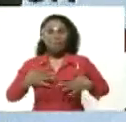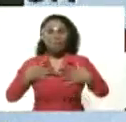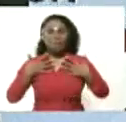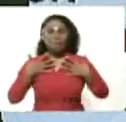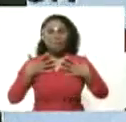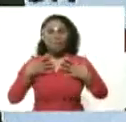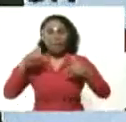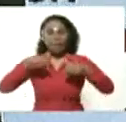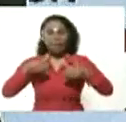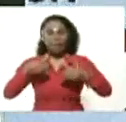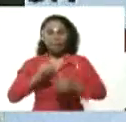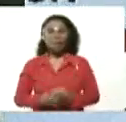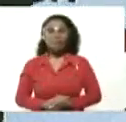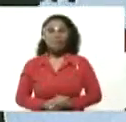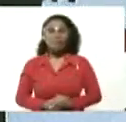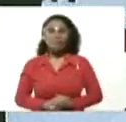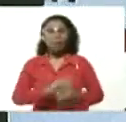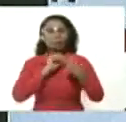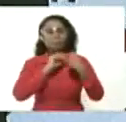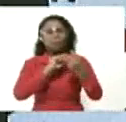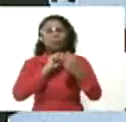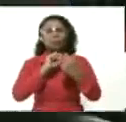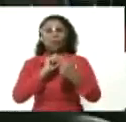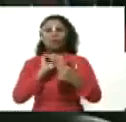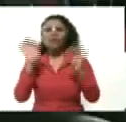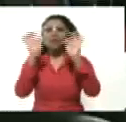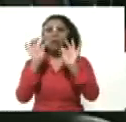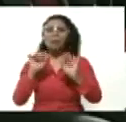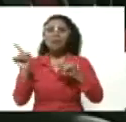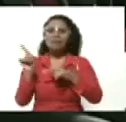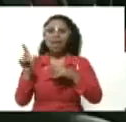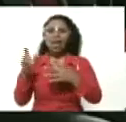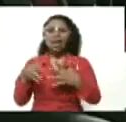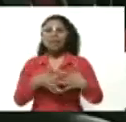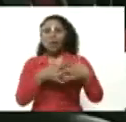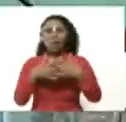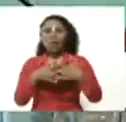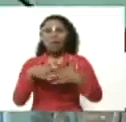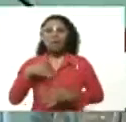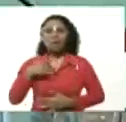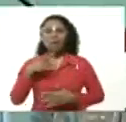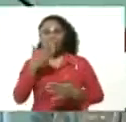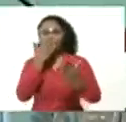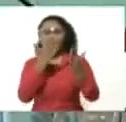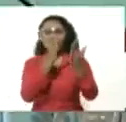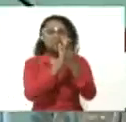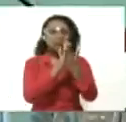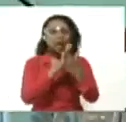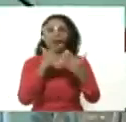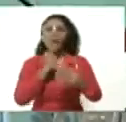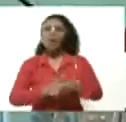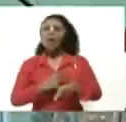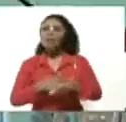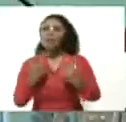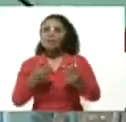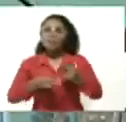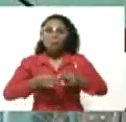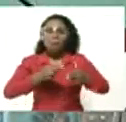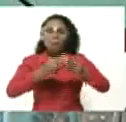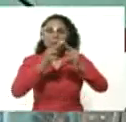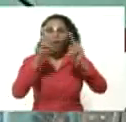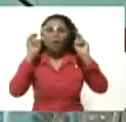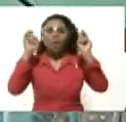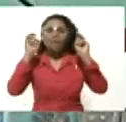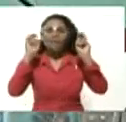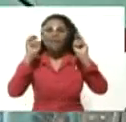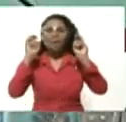ahora con ustedes. Disputa por el sentido. Los Estados Unidos siempre han llevado delantera a la hora de construir los marcos a donde